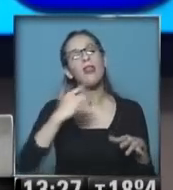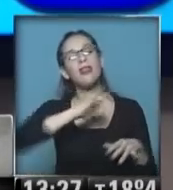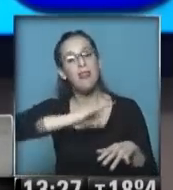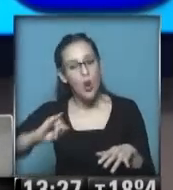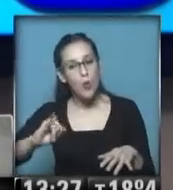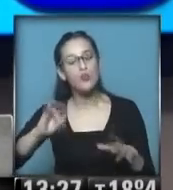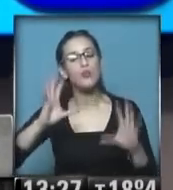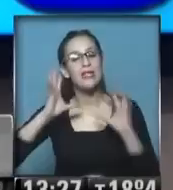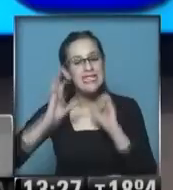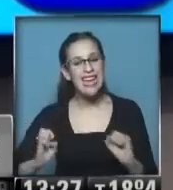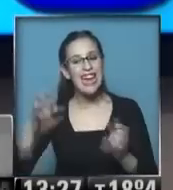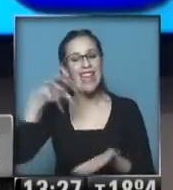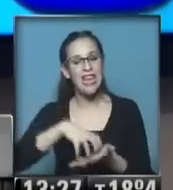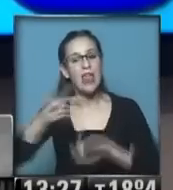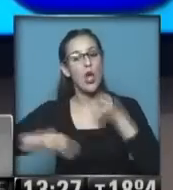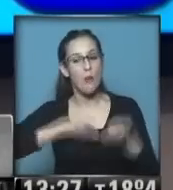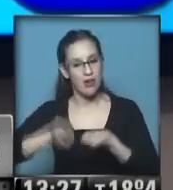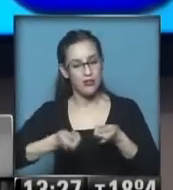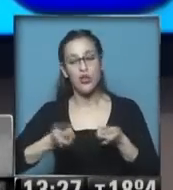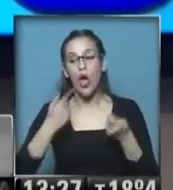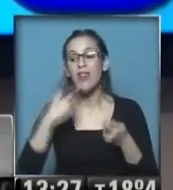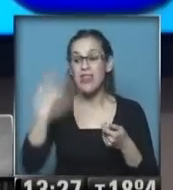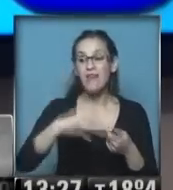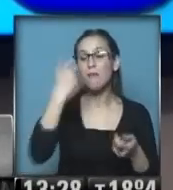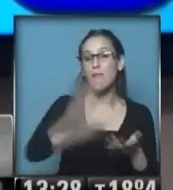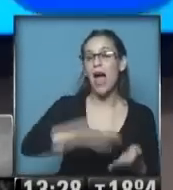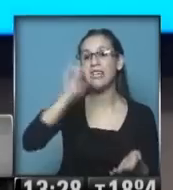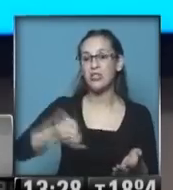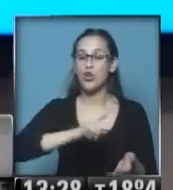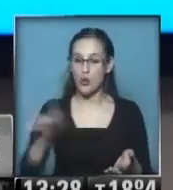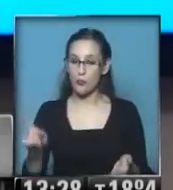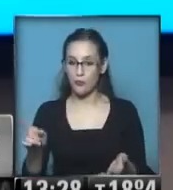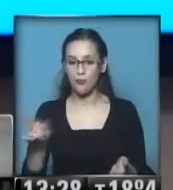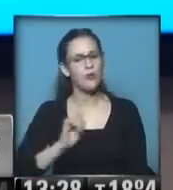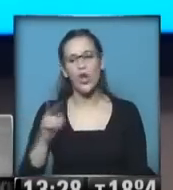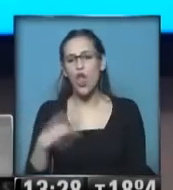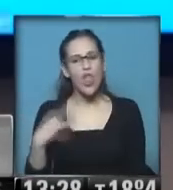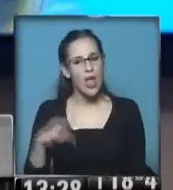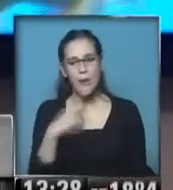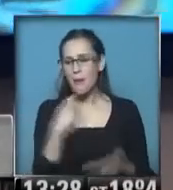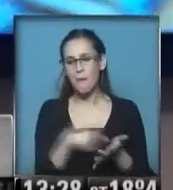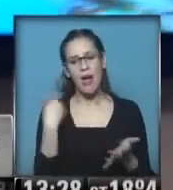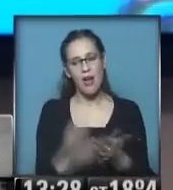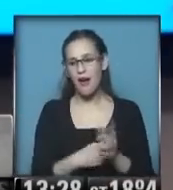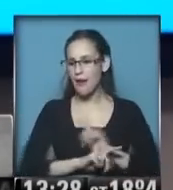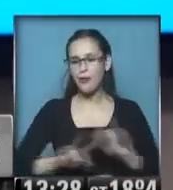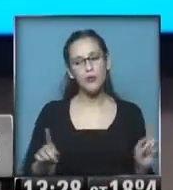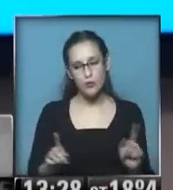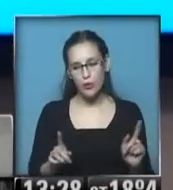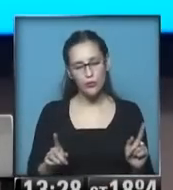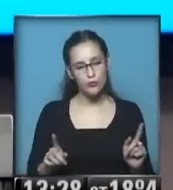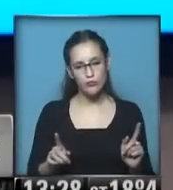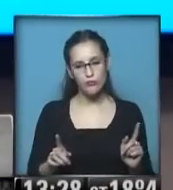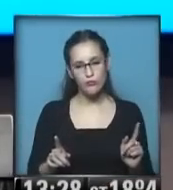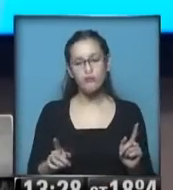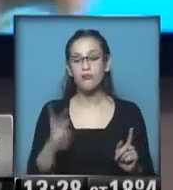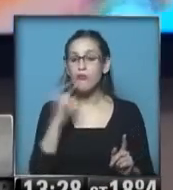de para ver si correspondía o no el pago pero en general no corresponde que se cobre nada por fuera de lo que es el programa las prestaciones que están incluidas en el programa Así que